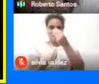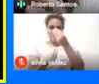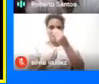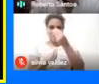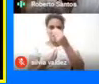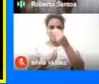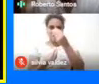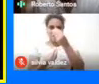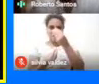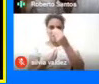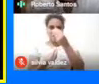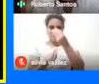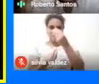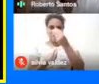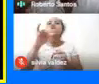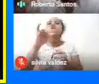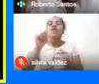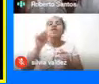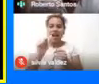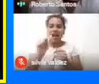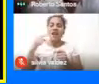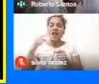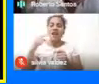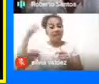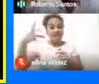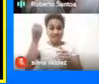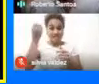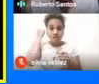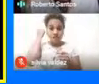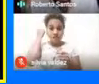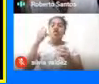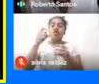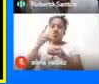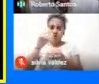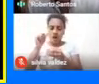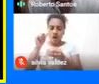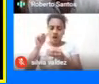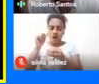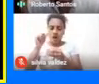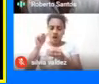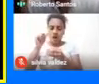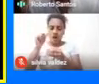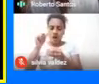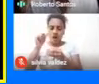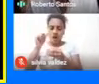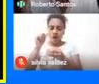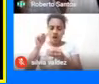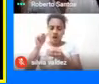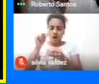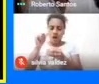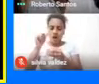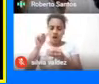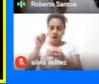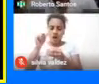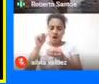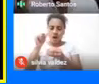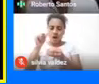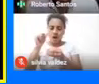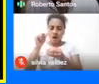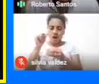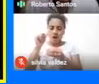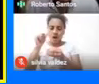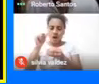Algún día Se podrán hacer Porque esto Implica Todo un montaje De infraestructura Y de